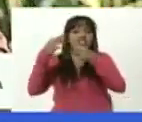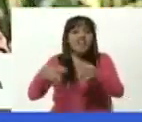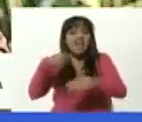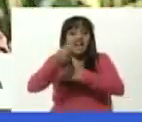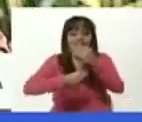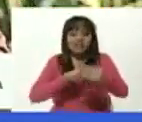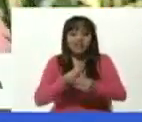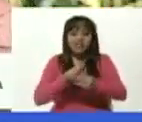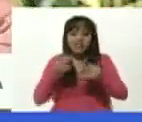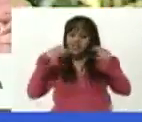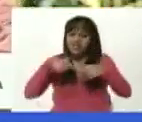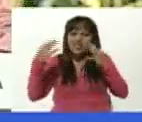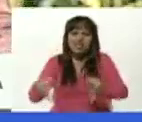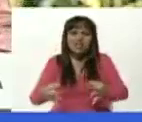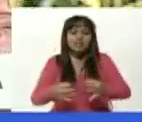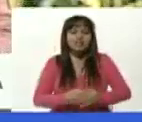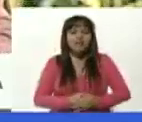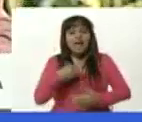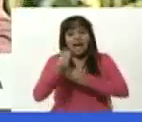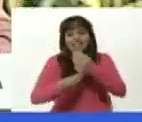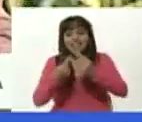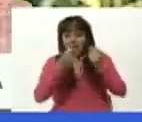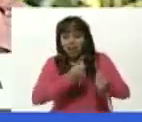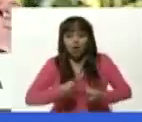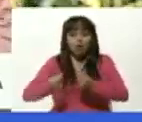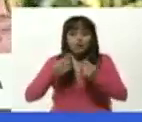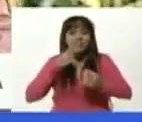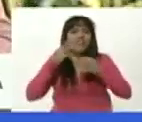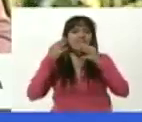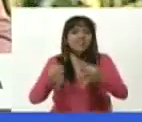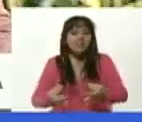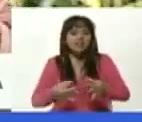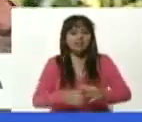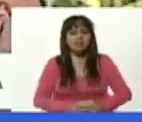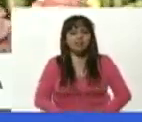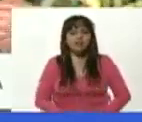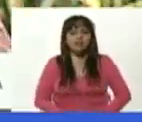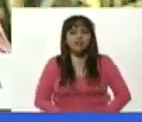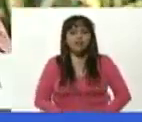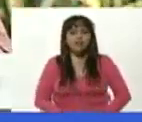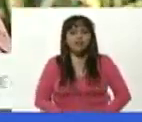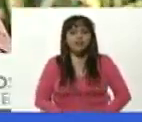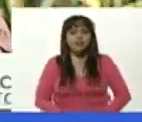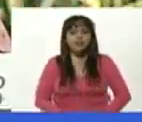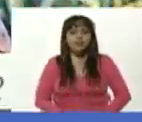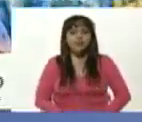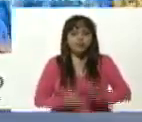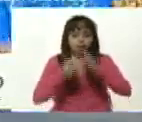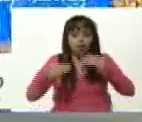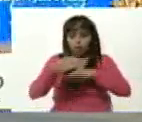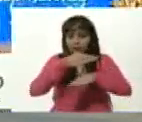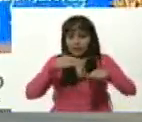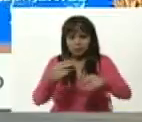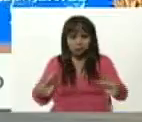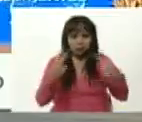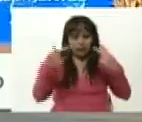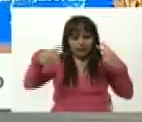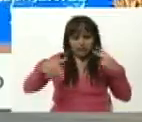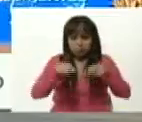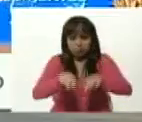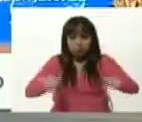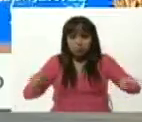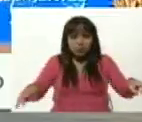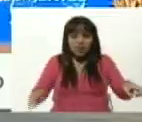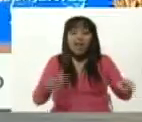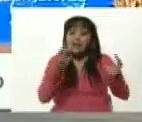productiva, es para que la economía real, Castro Soteldo, Gracie Barrios, ministra de Agricultura Urbana,